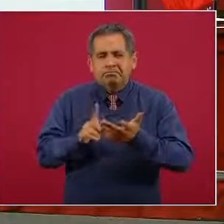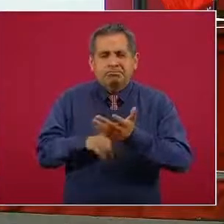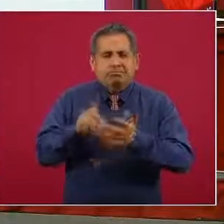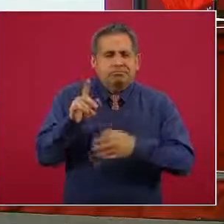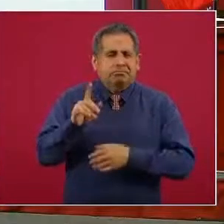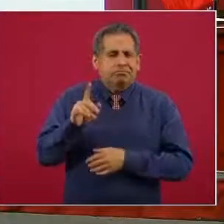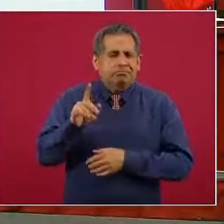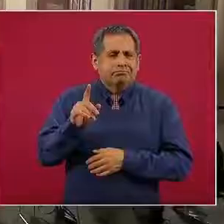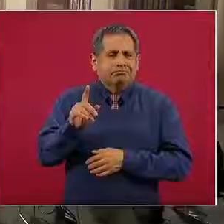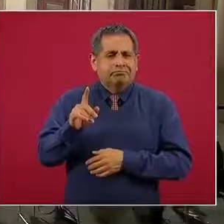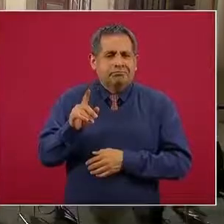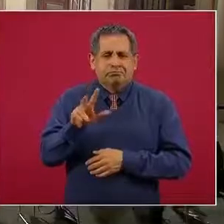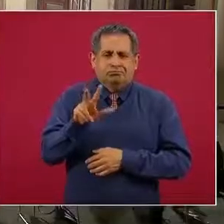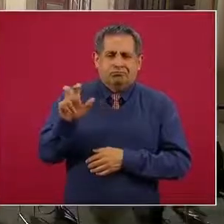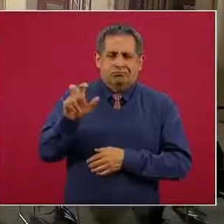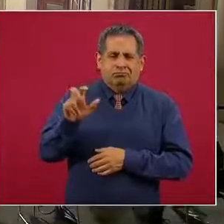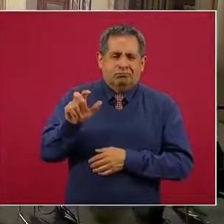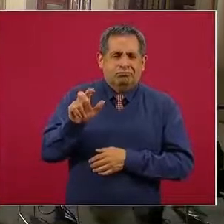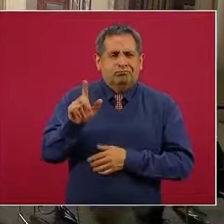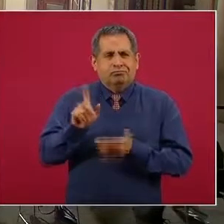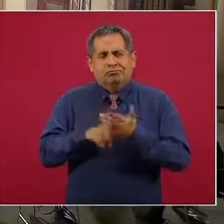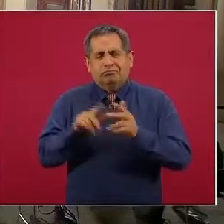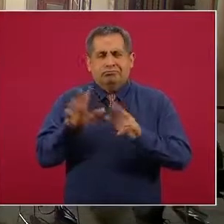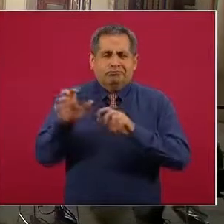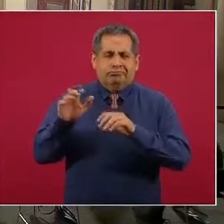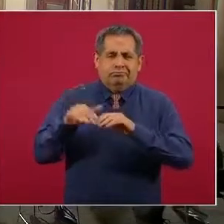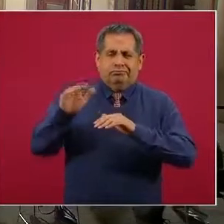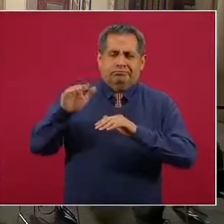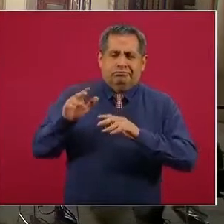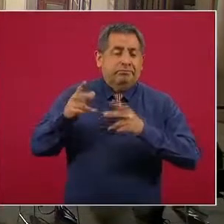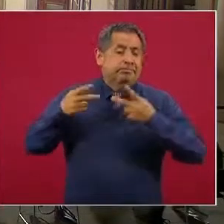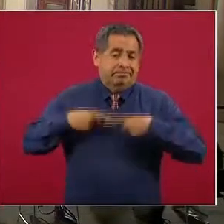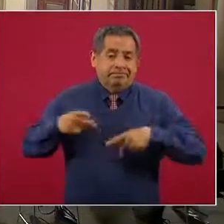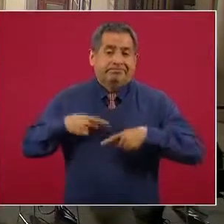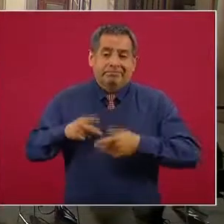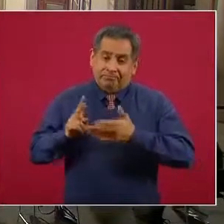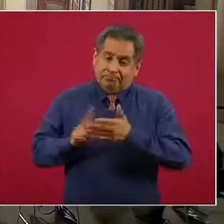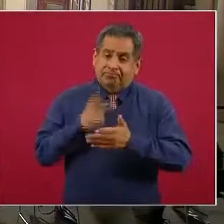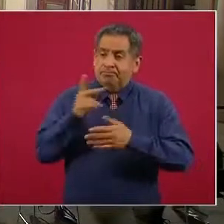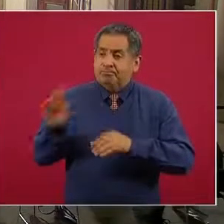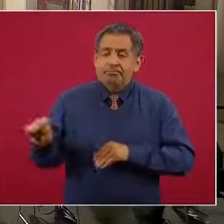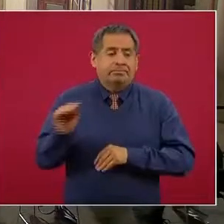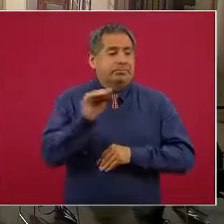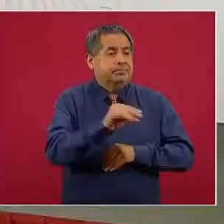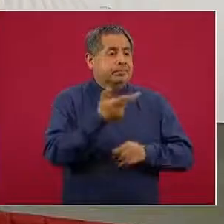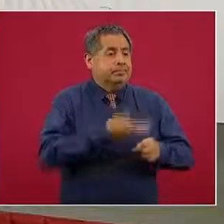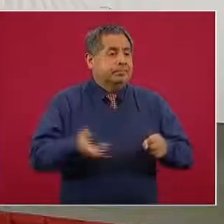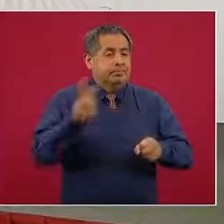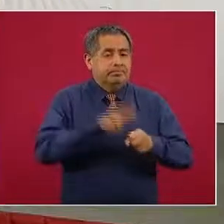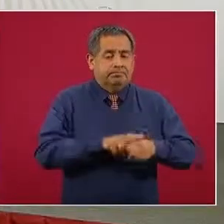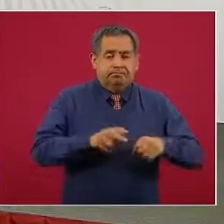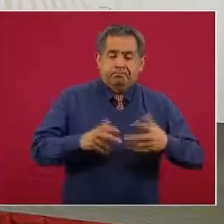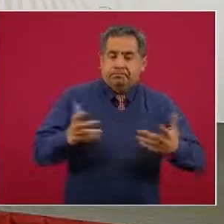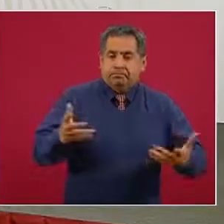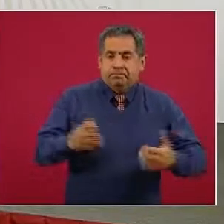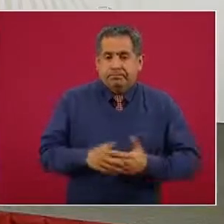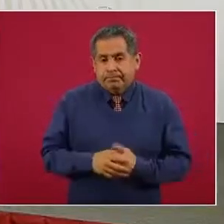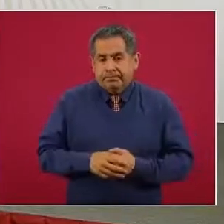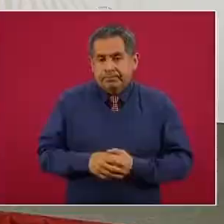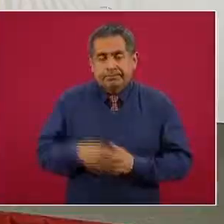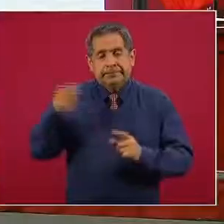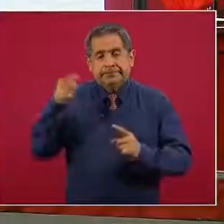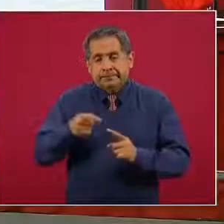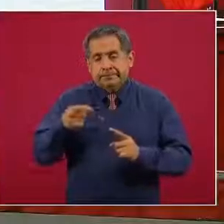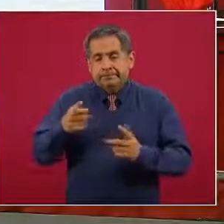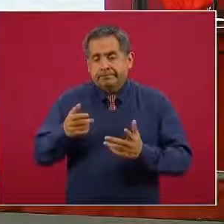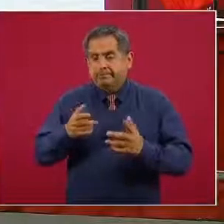de 1.800, 1.900 personas hospitalizadas. Resumen,